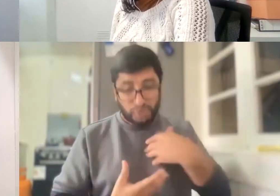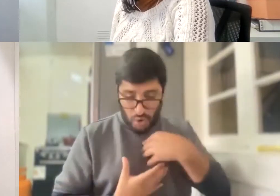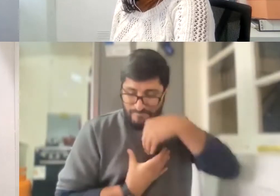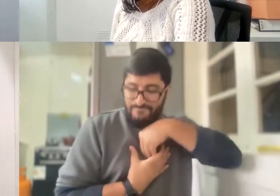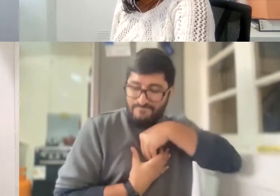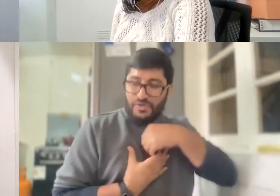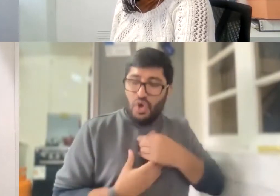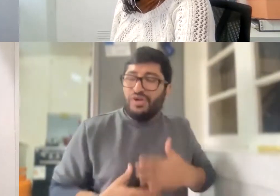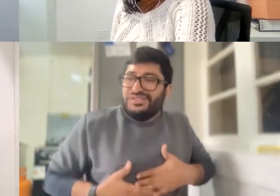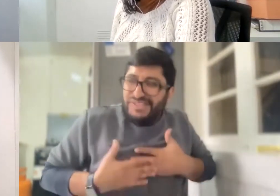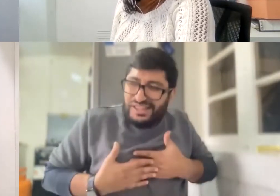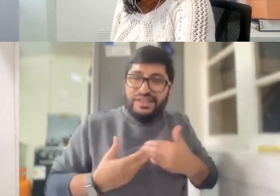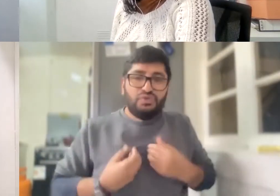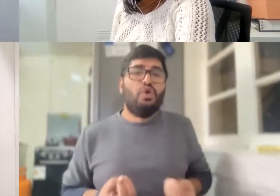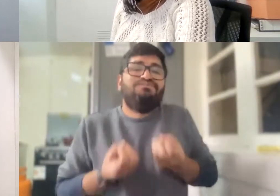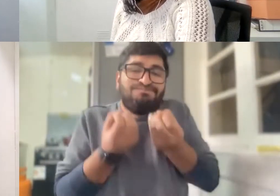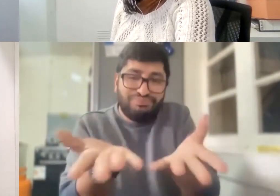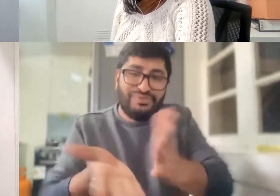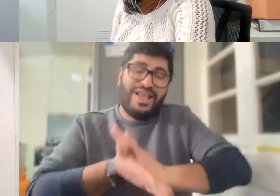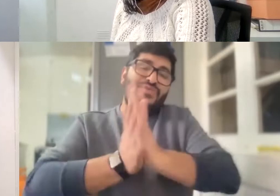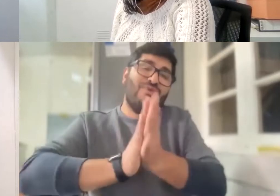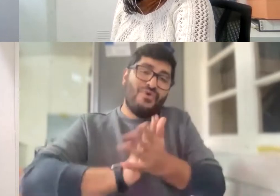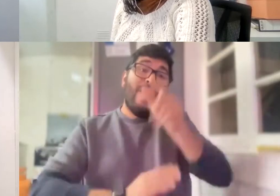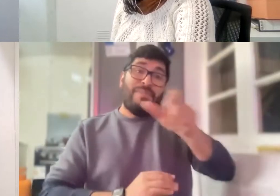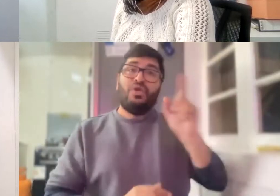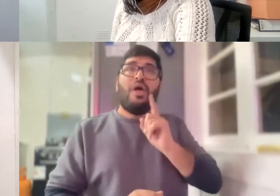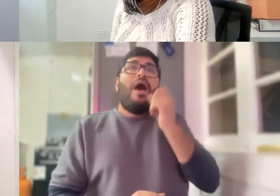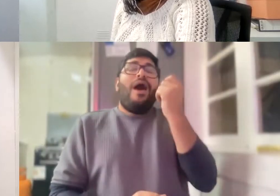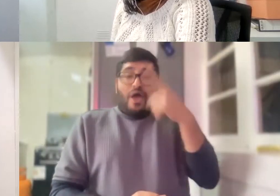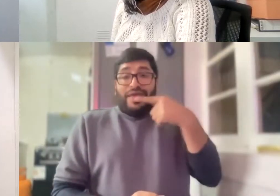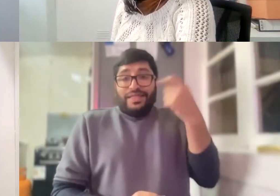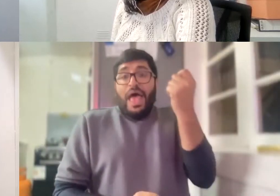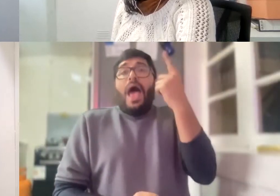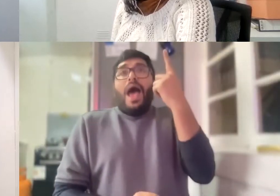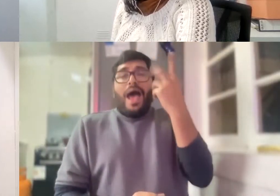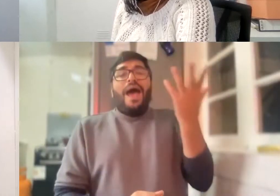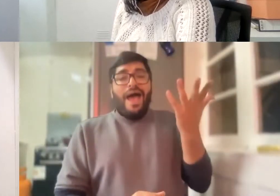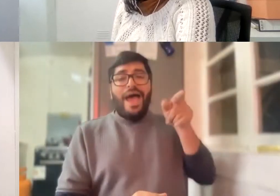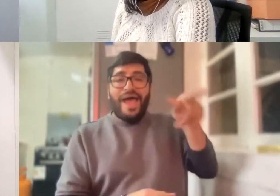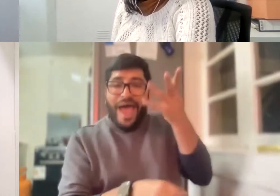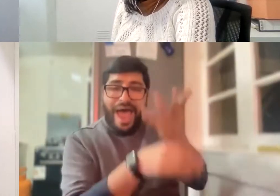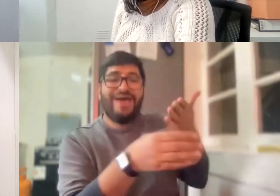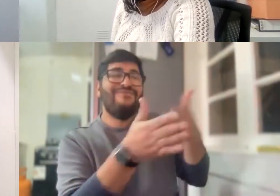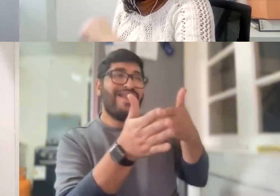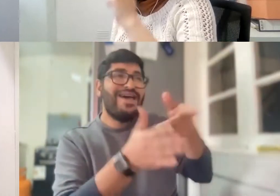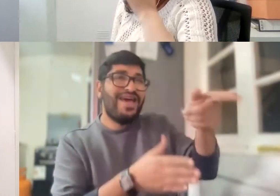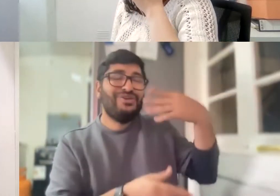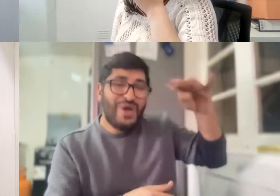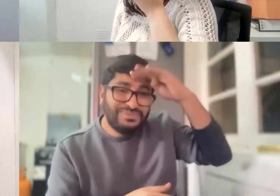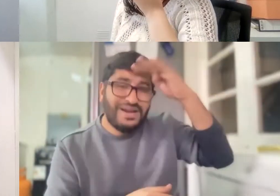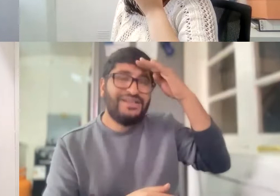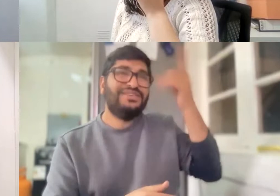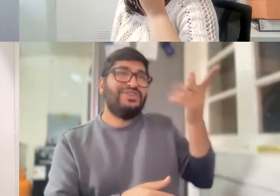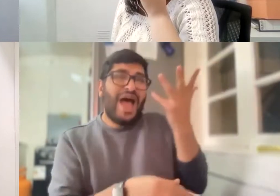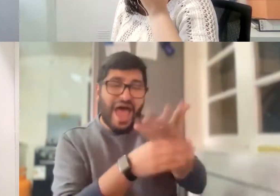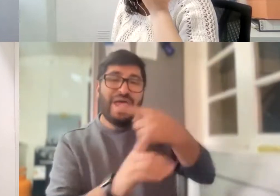cierta discriminación también de que otros se empoderen lingüísticamente de su lengua para el enseñar. Y la persona sorda obviamente tiene mayor facilidad en la expresión de